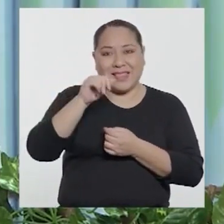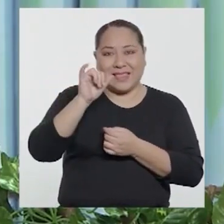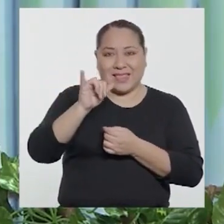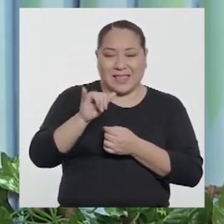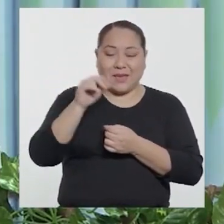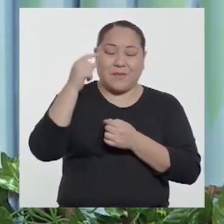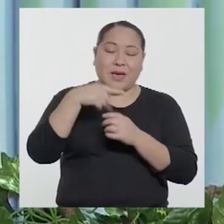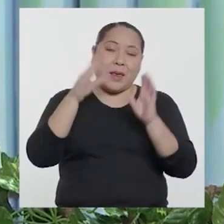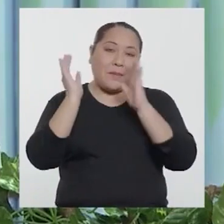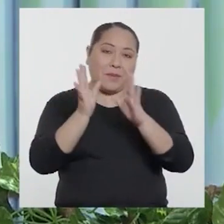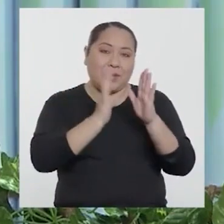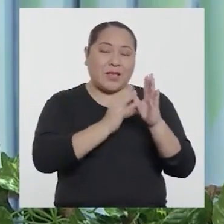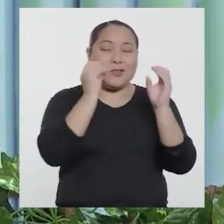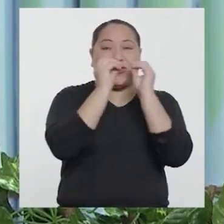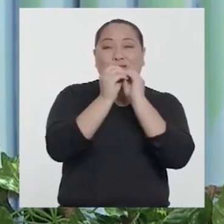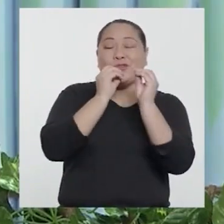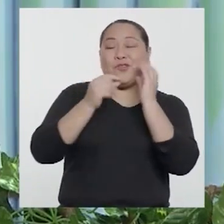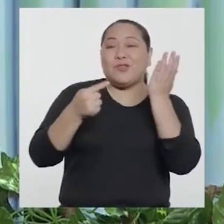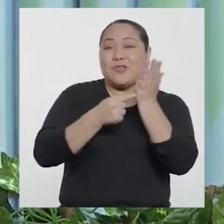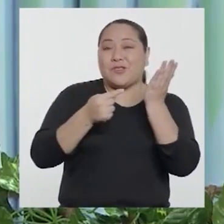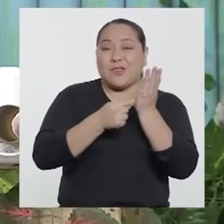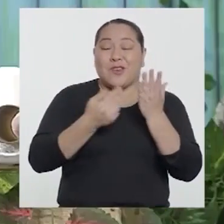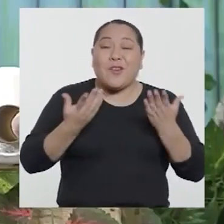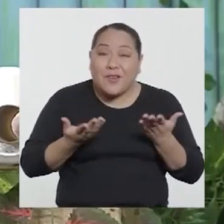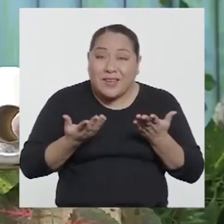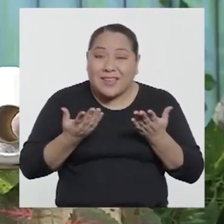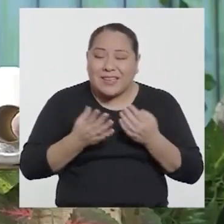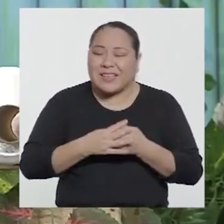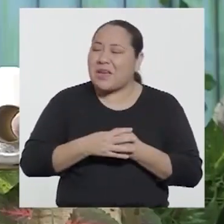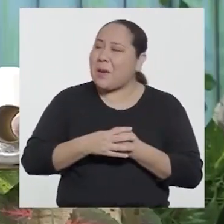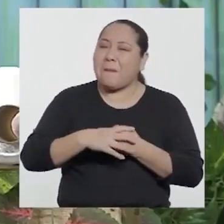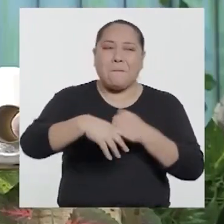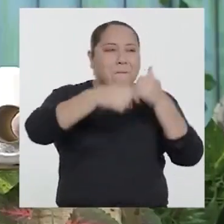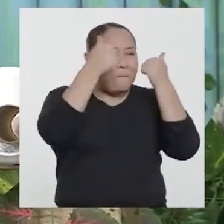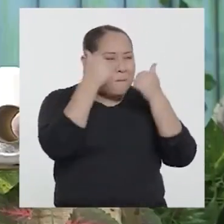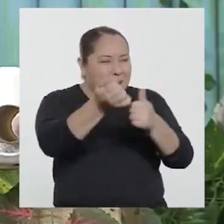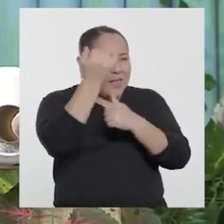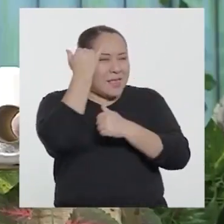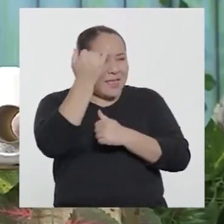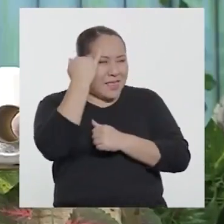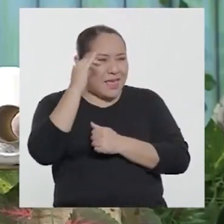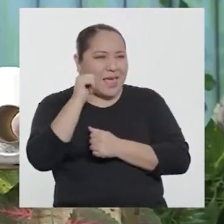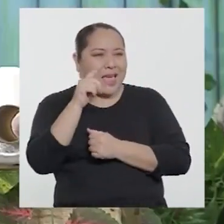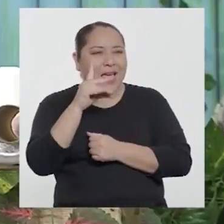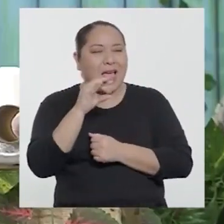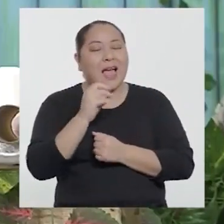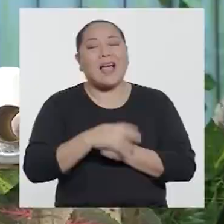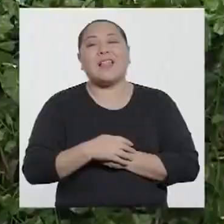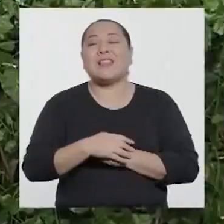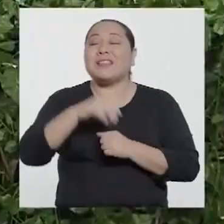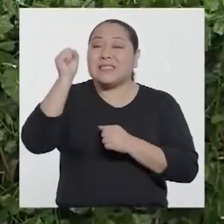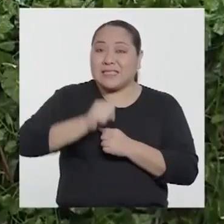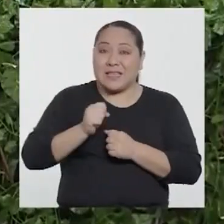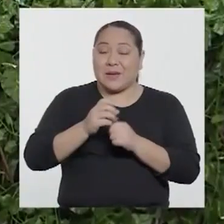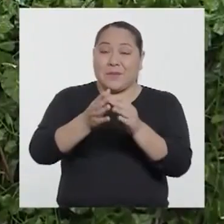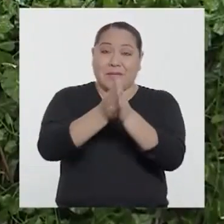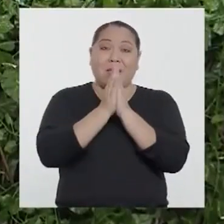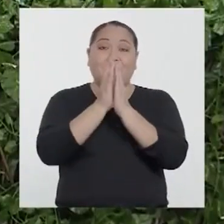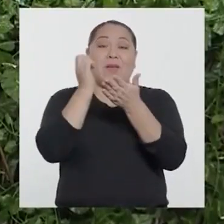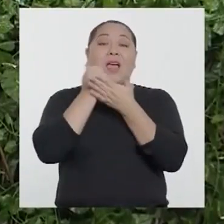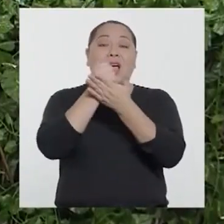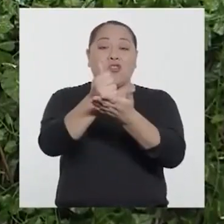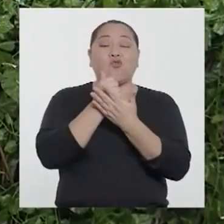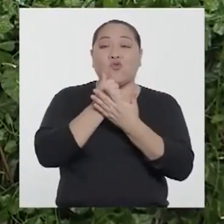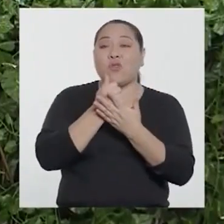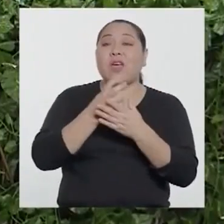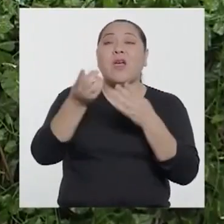para elaborar nuestra solución tecnológica? ¡Oh, buena idea, Aldo! Sí, pidamos